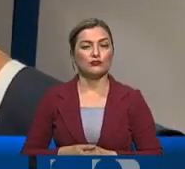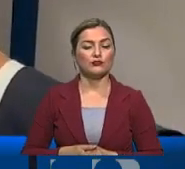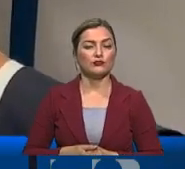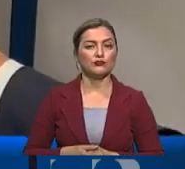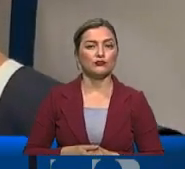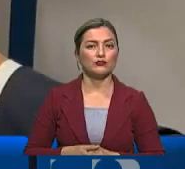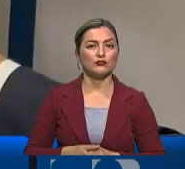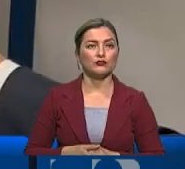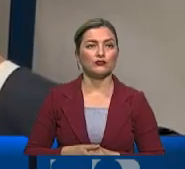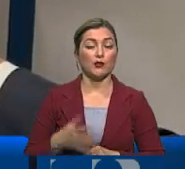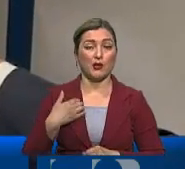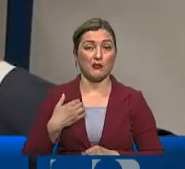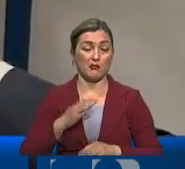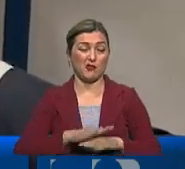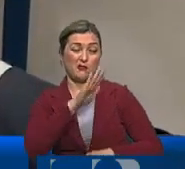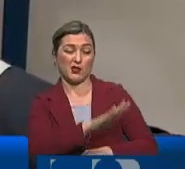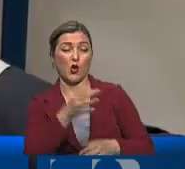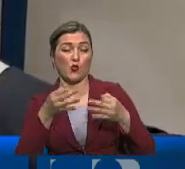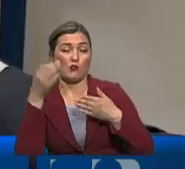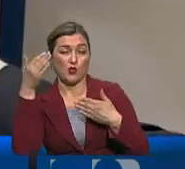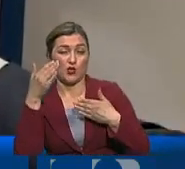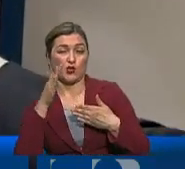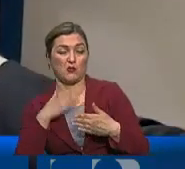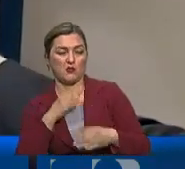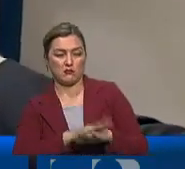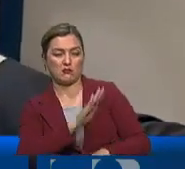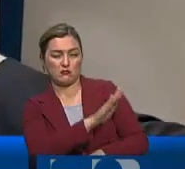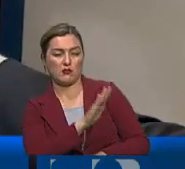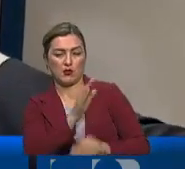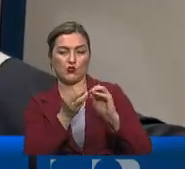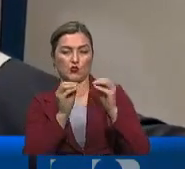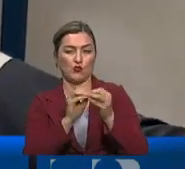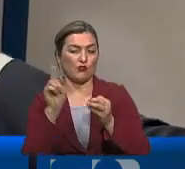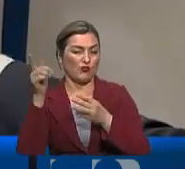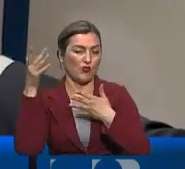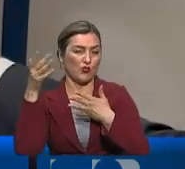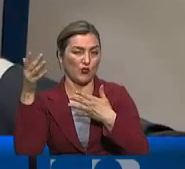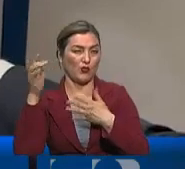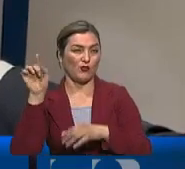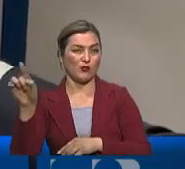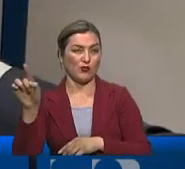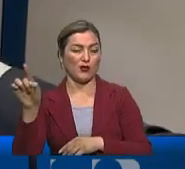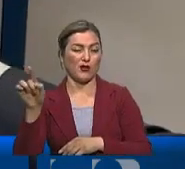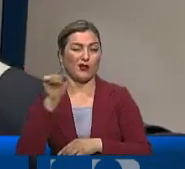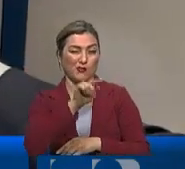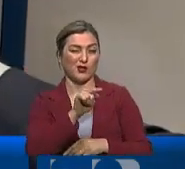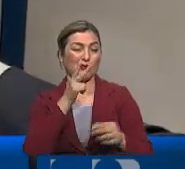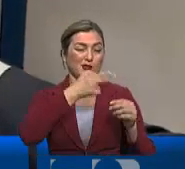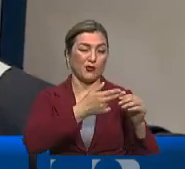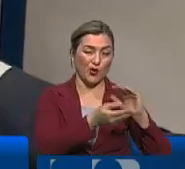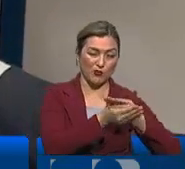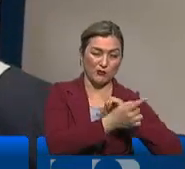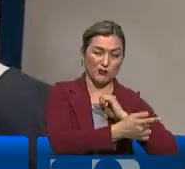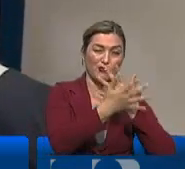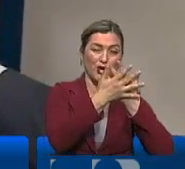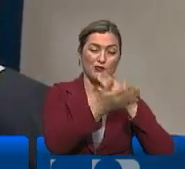No crea nadie que porque estoy amenazado con un juicio político por aquella bancada de la que provienen justamente los condenados